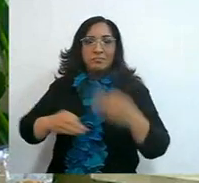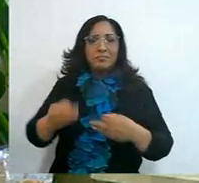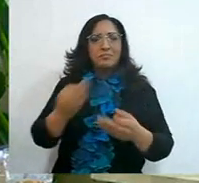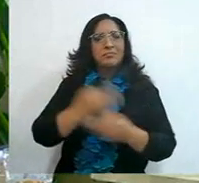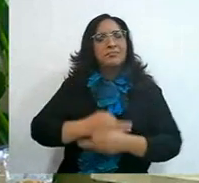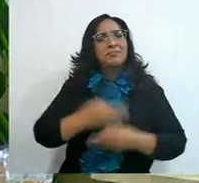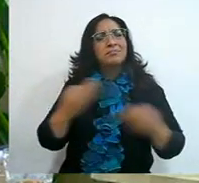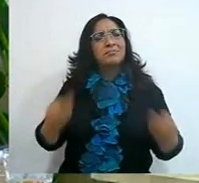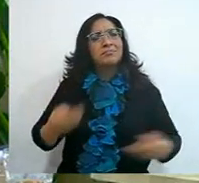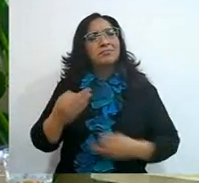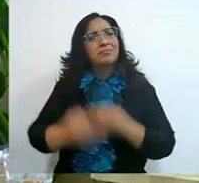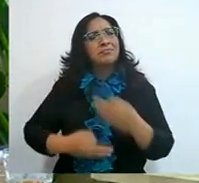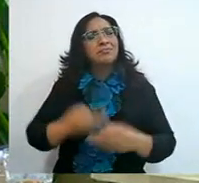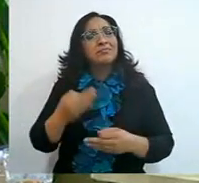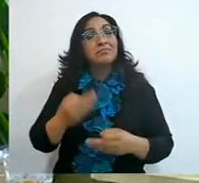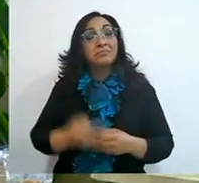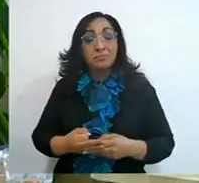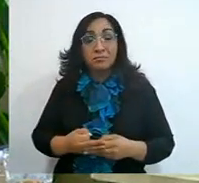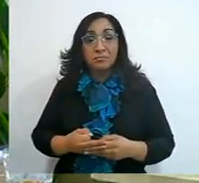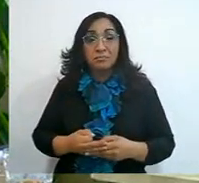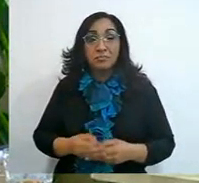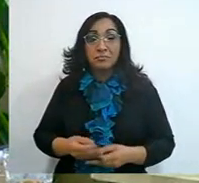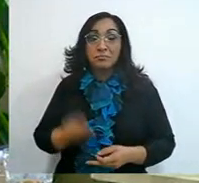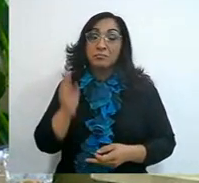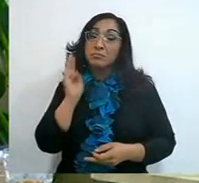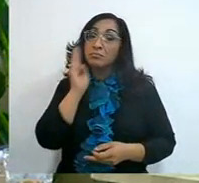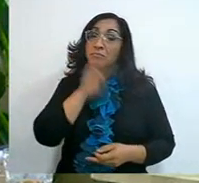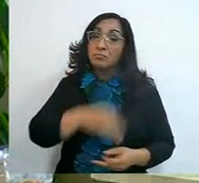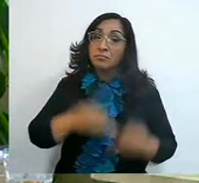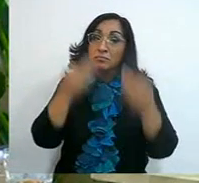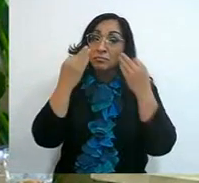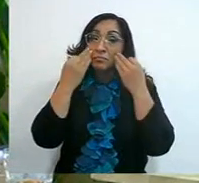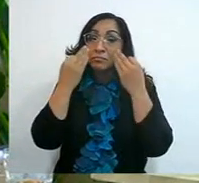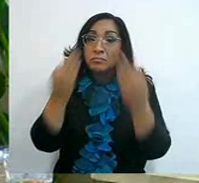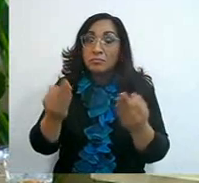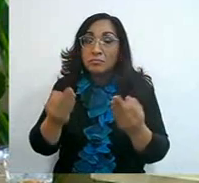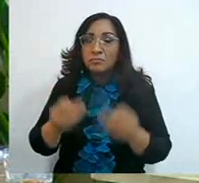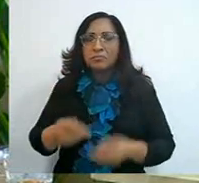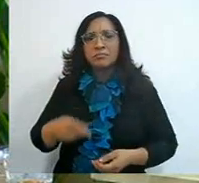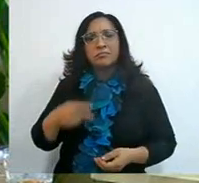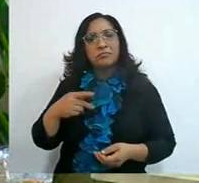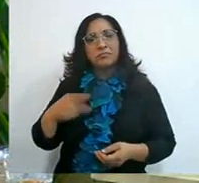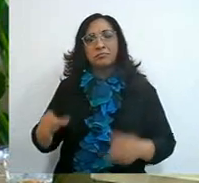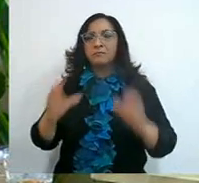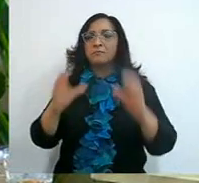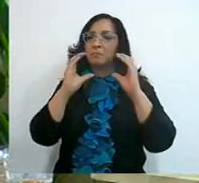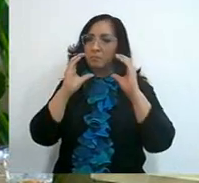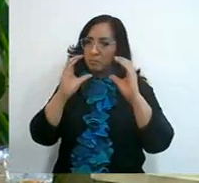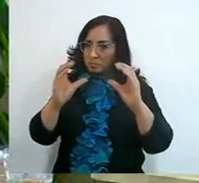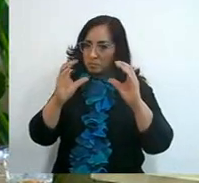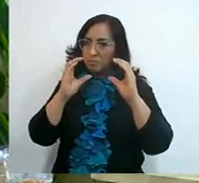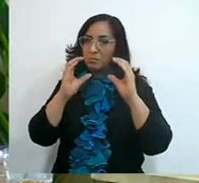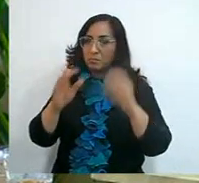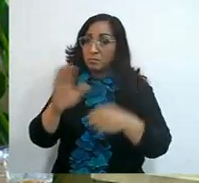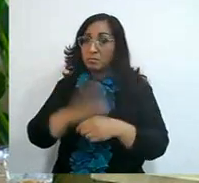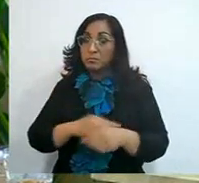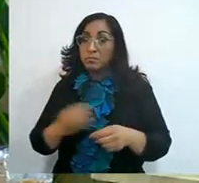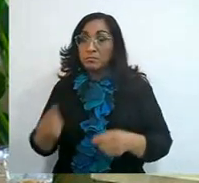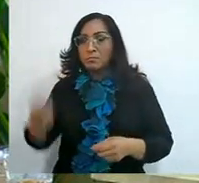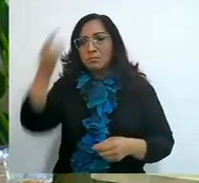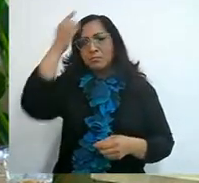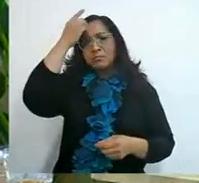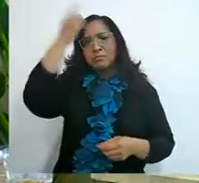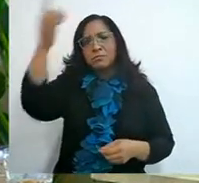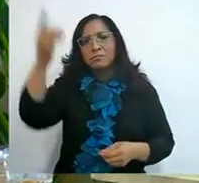mundo, un falso testimonio, pero cuídate, porque Dios te